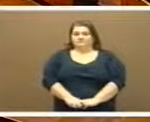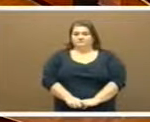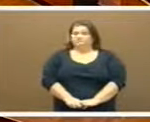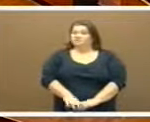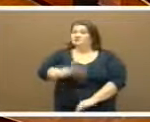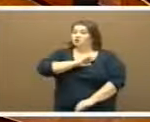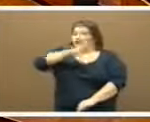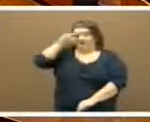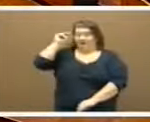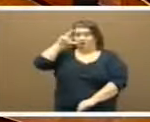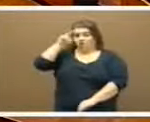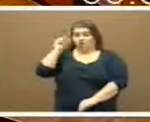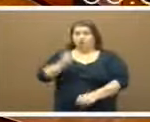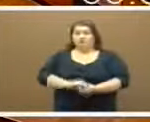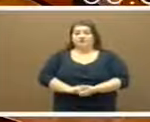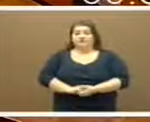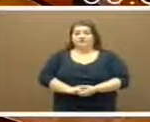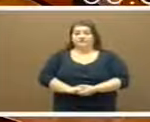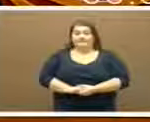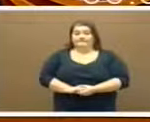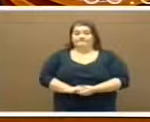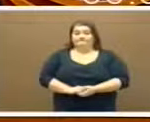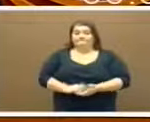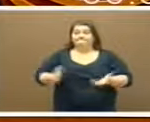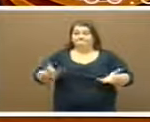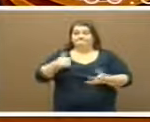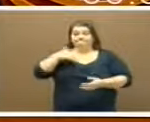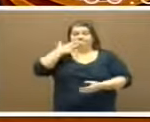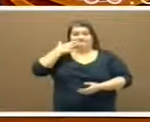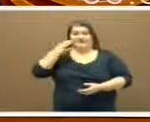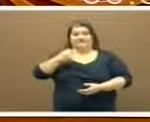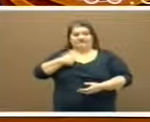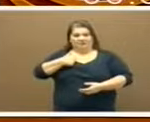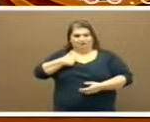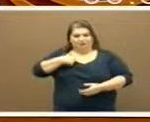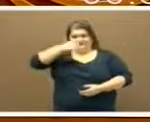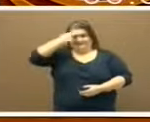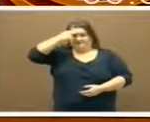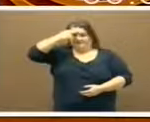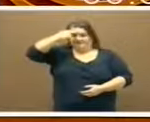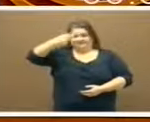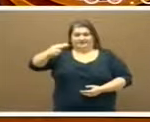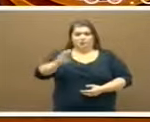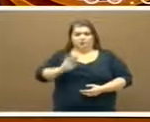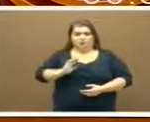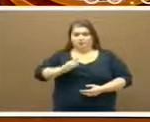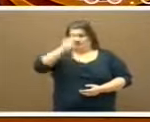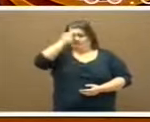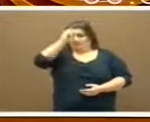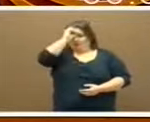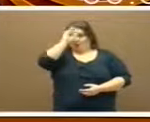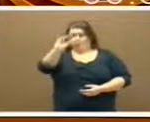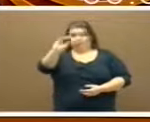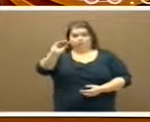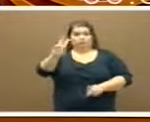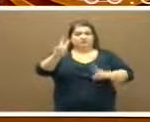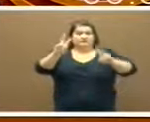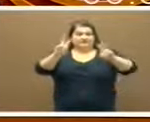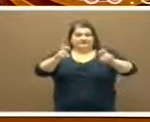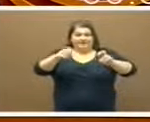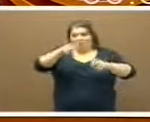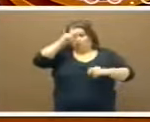Señor Cascos, la verdad es que yo respeto muchísimo su opinión en cuanto